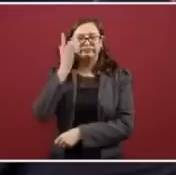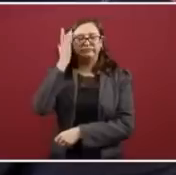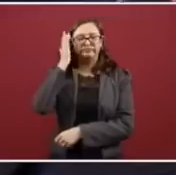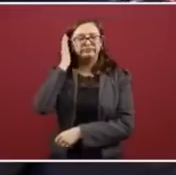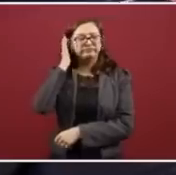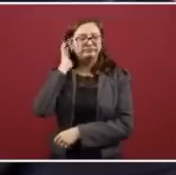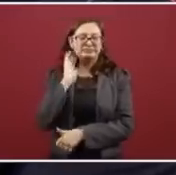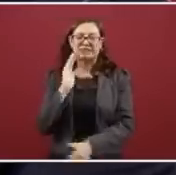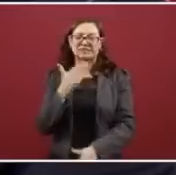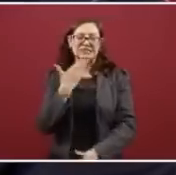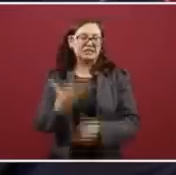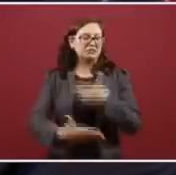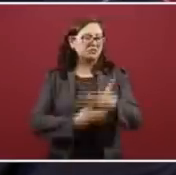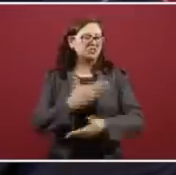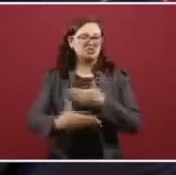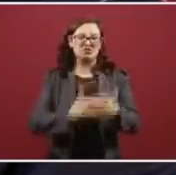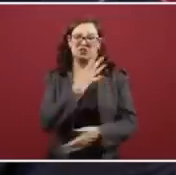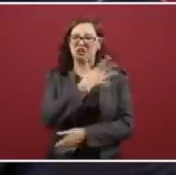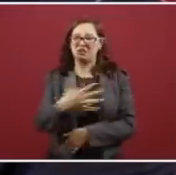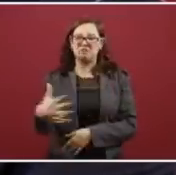del mal servicio